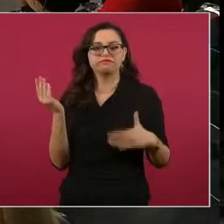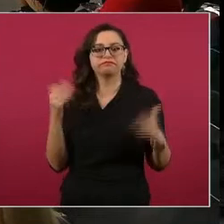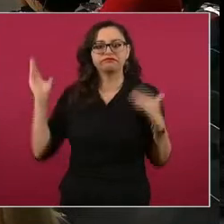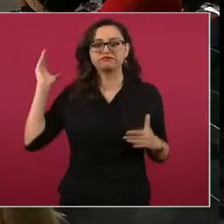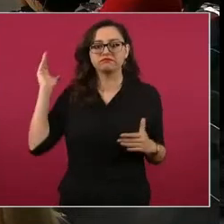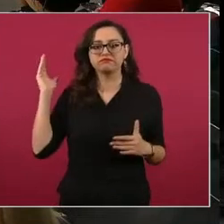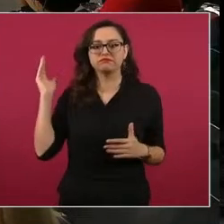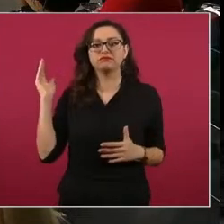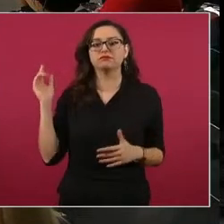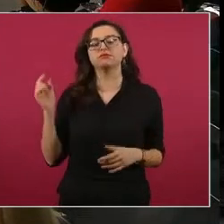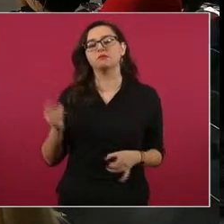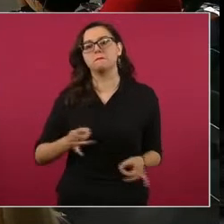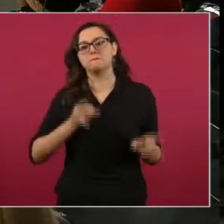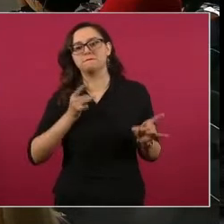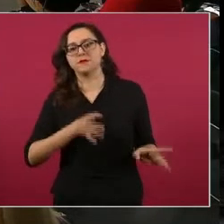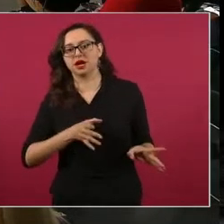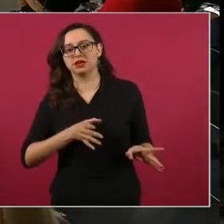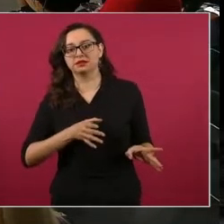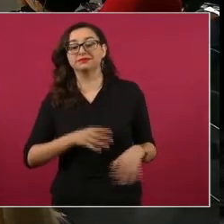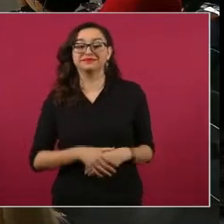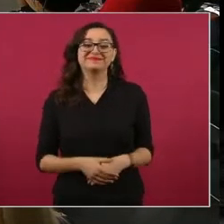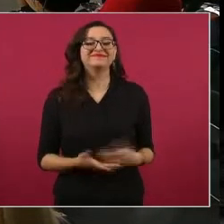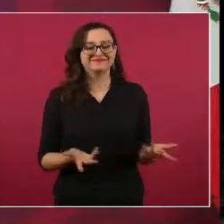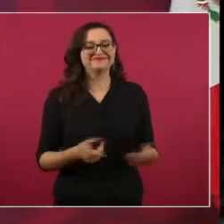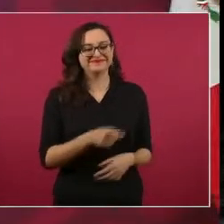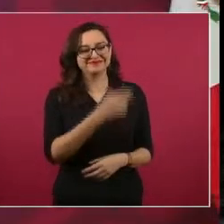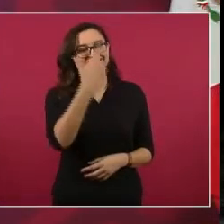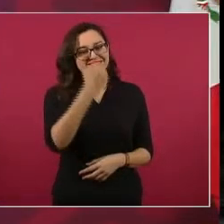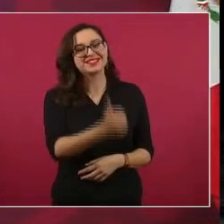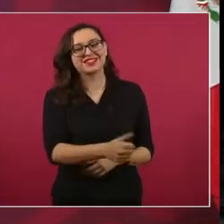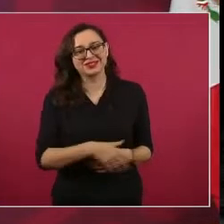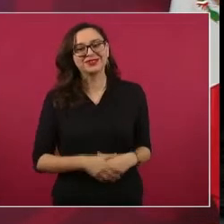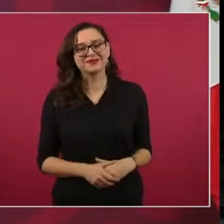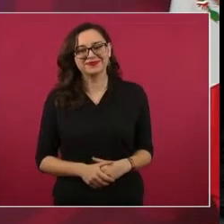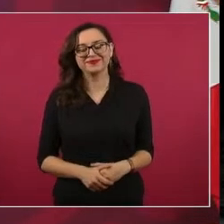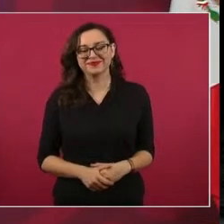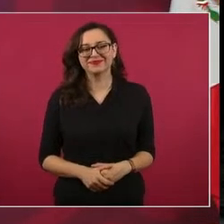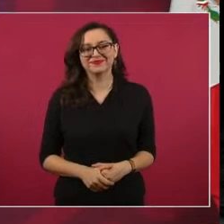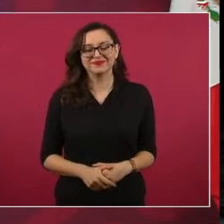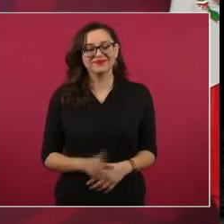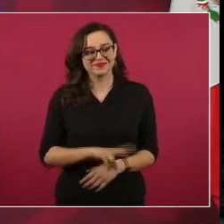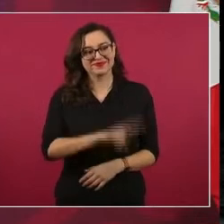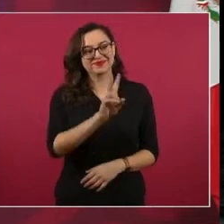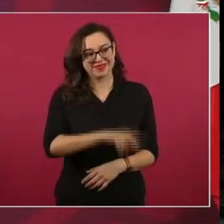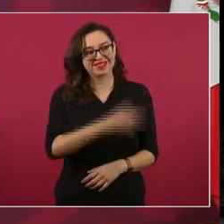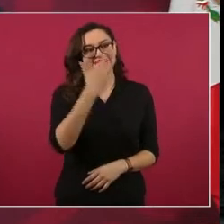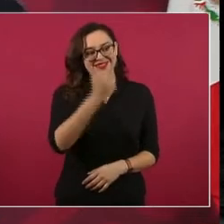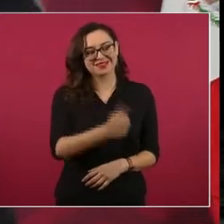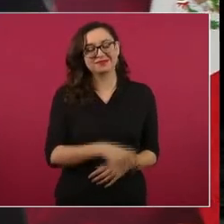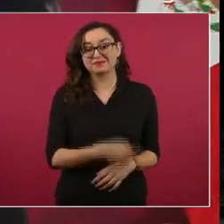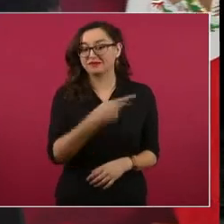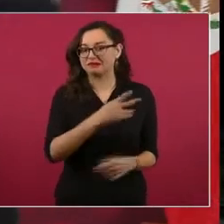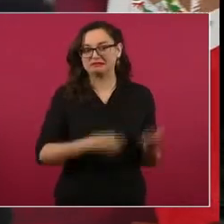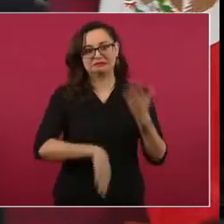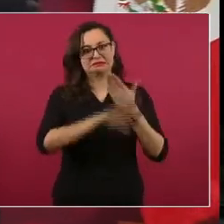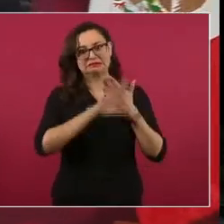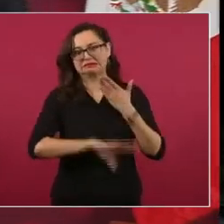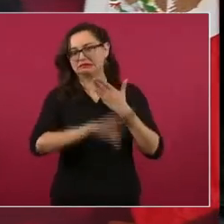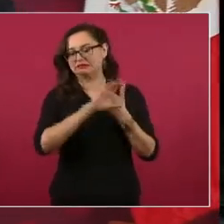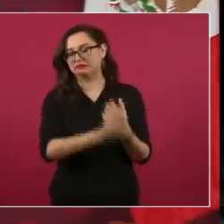y salir adelante tuvo razón pero vaya que me dieron duro